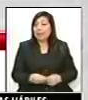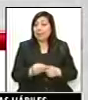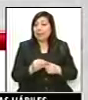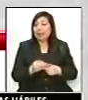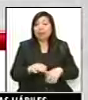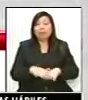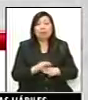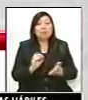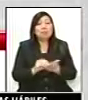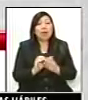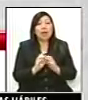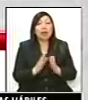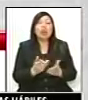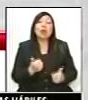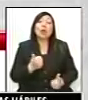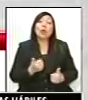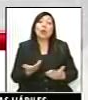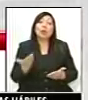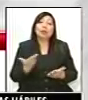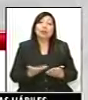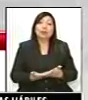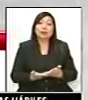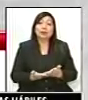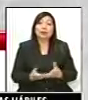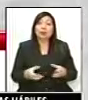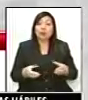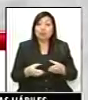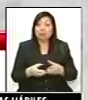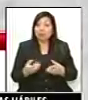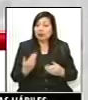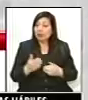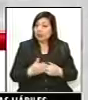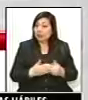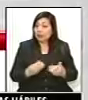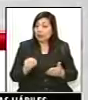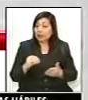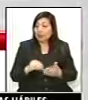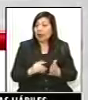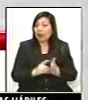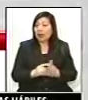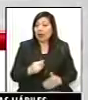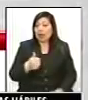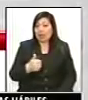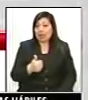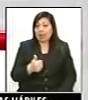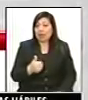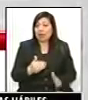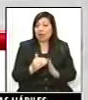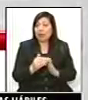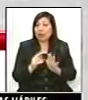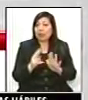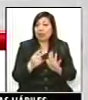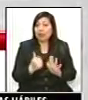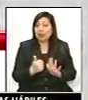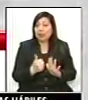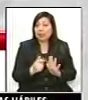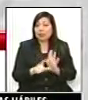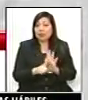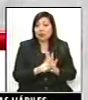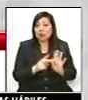de transparencia, con lo cual se habría acreditado la comisión de la infracción contenida en el literal A del artículo 16 de la